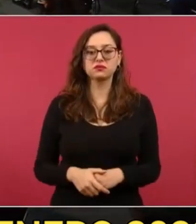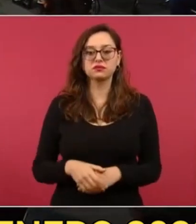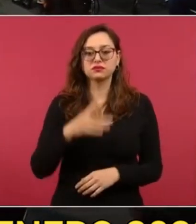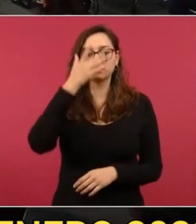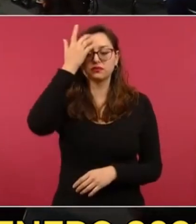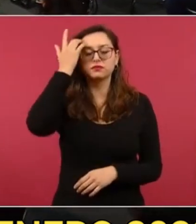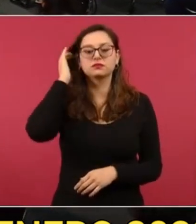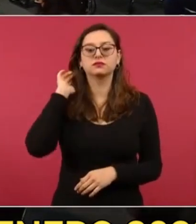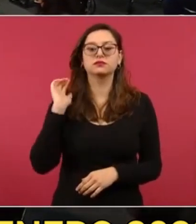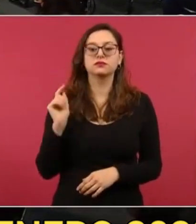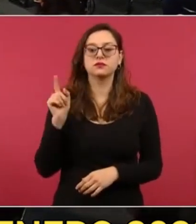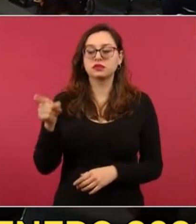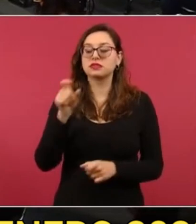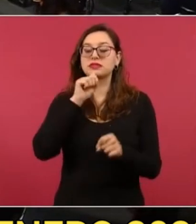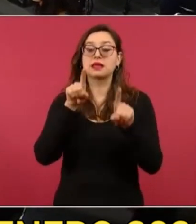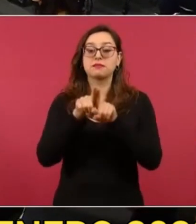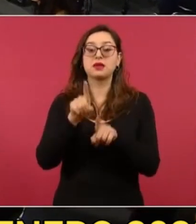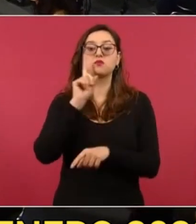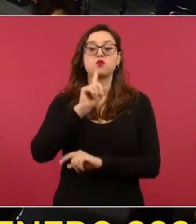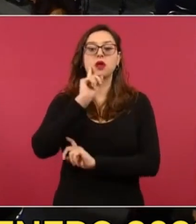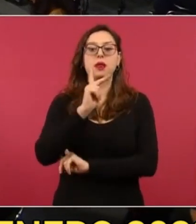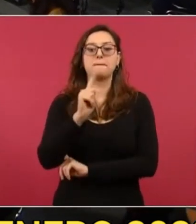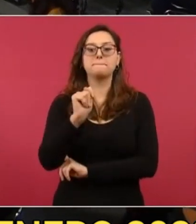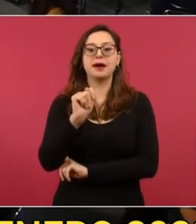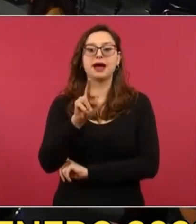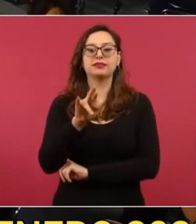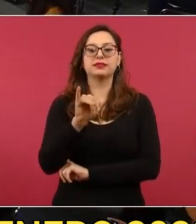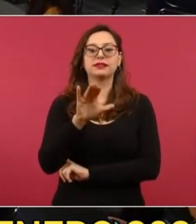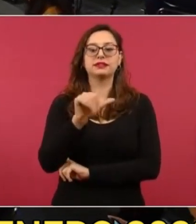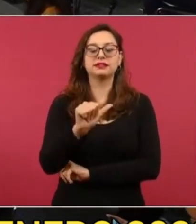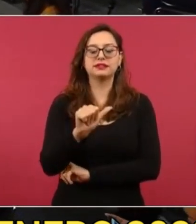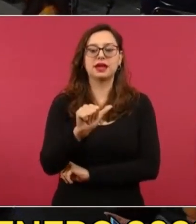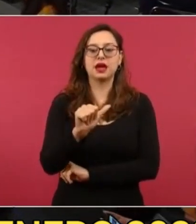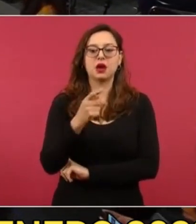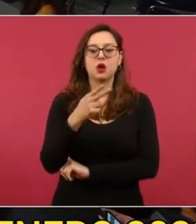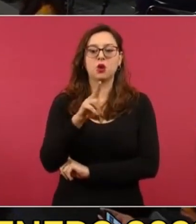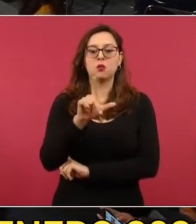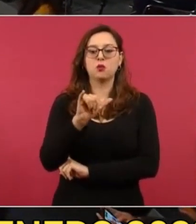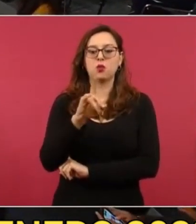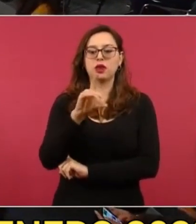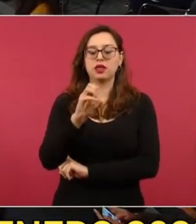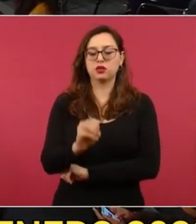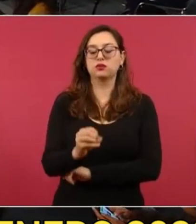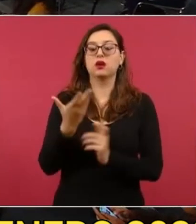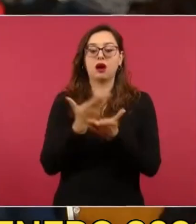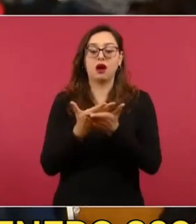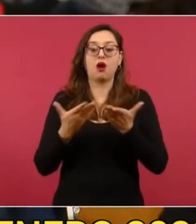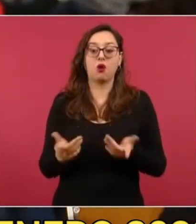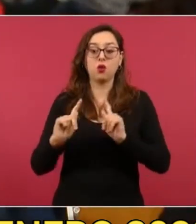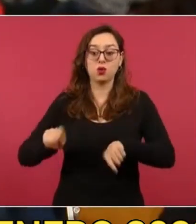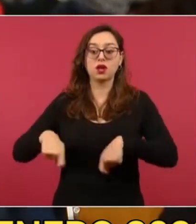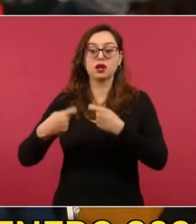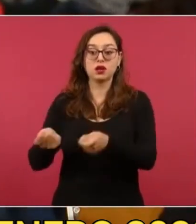estaba con ella era Patricia Pulido Fuentes, su síndico. Sin embargo, la puso a ella como líder sindical del